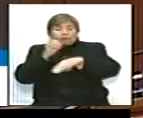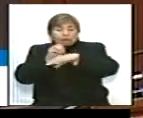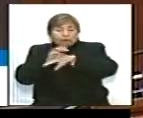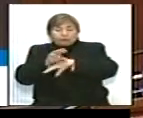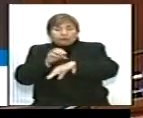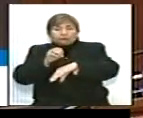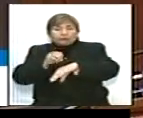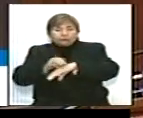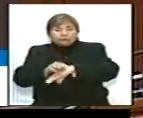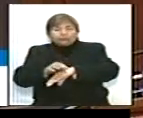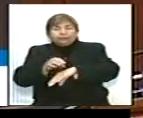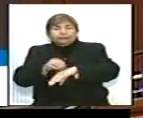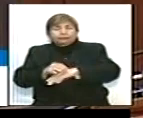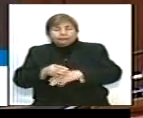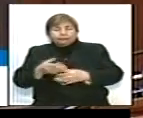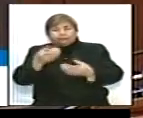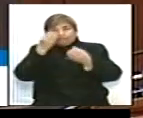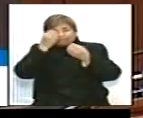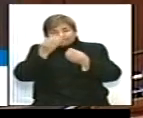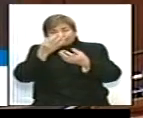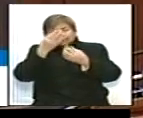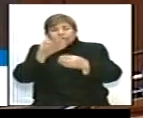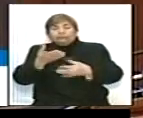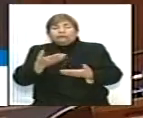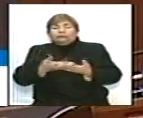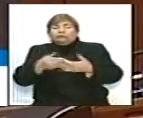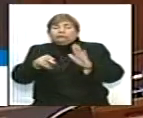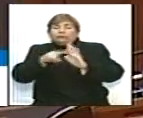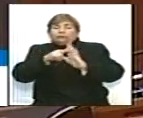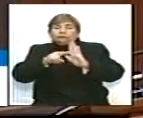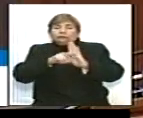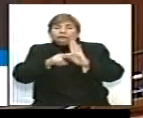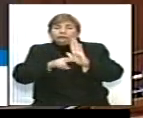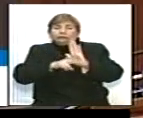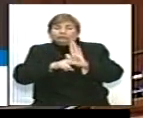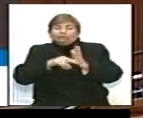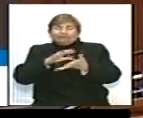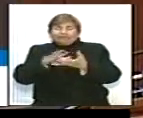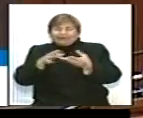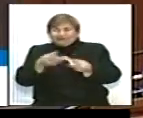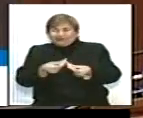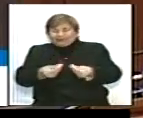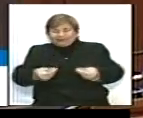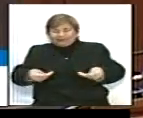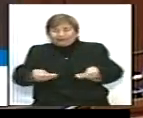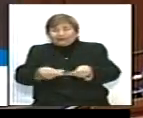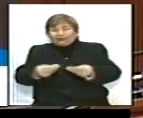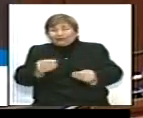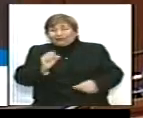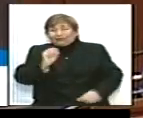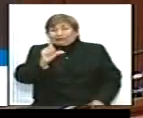recomendación y 2 por incumplimiento de normas de residuos sólidos.